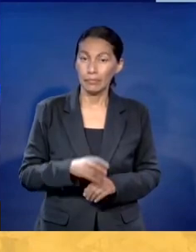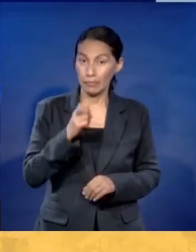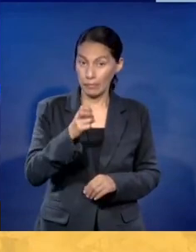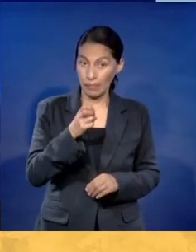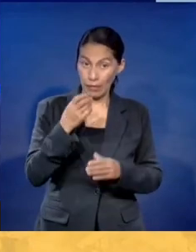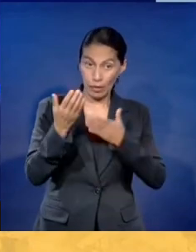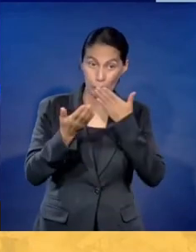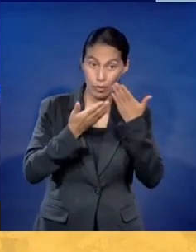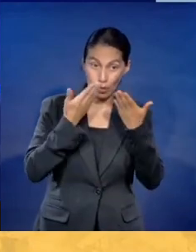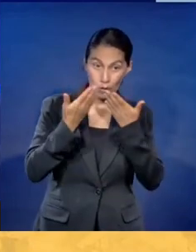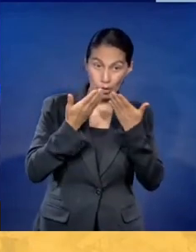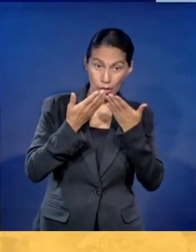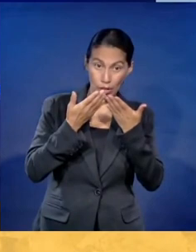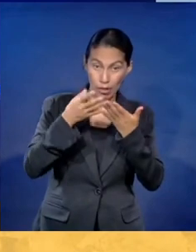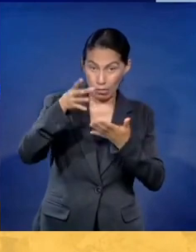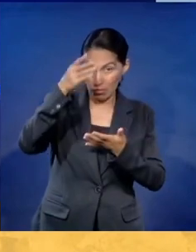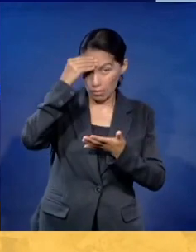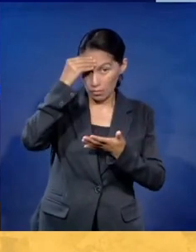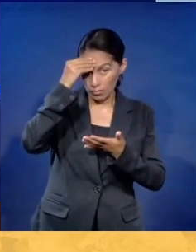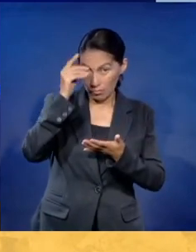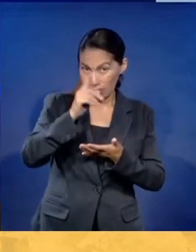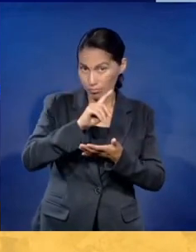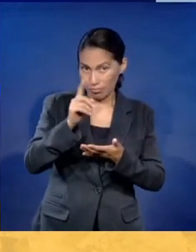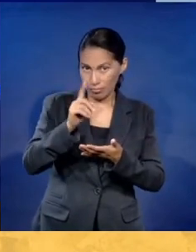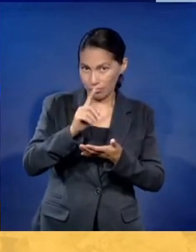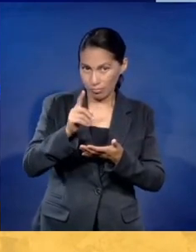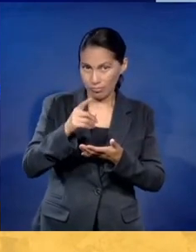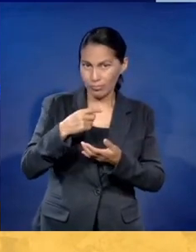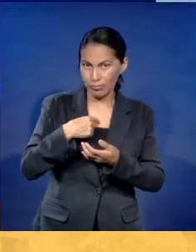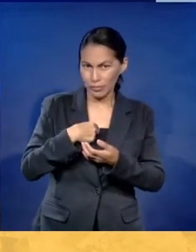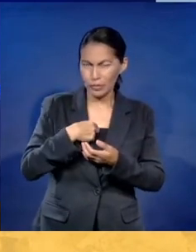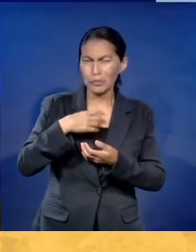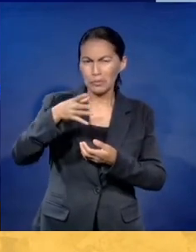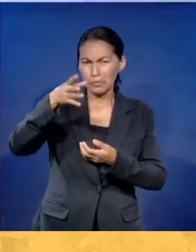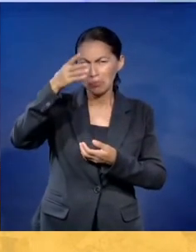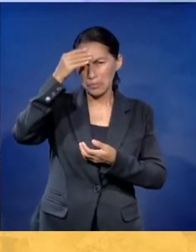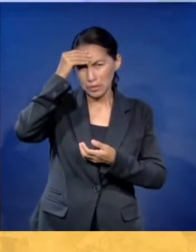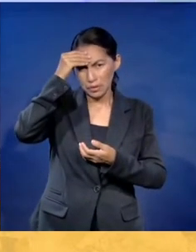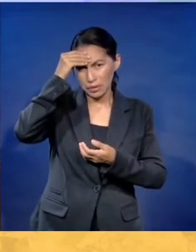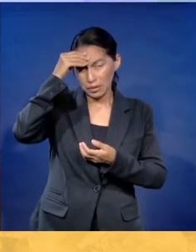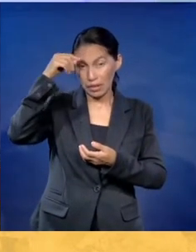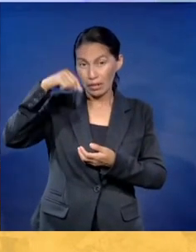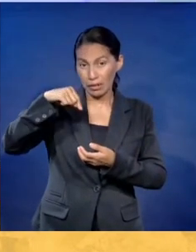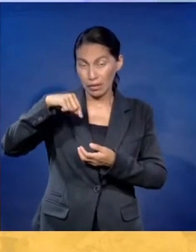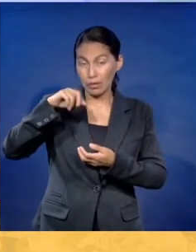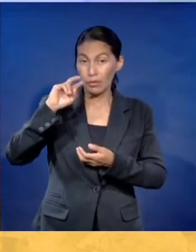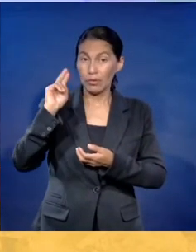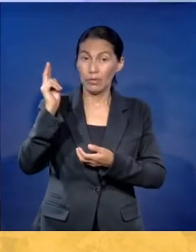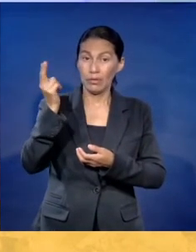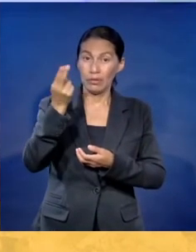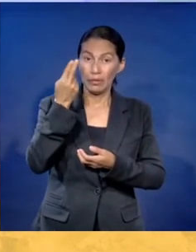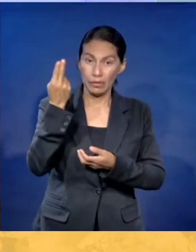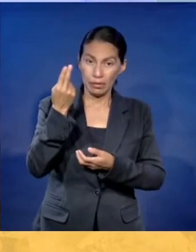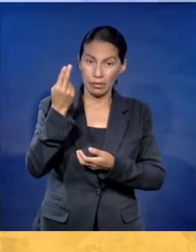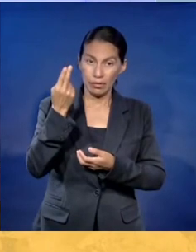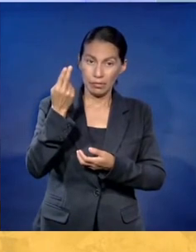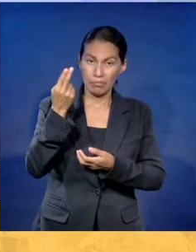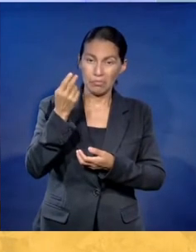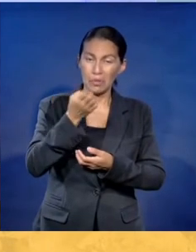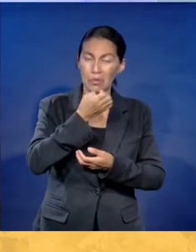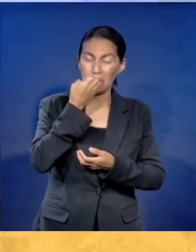De hecho yo lo aprendí en la única escuela donde creo que pude haberlo aprendido en esta universidad la mejor de las